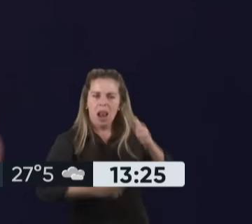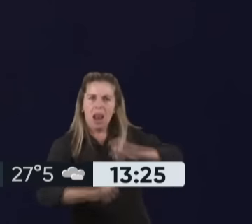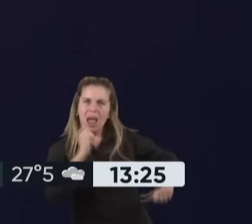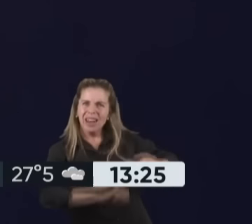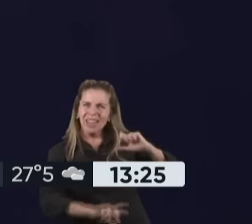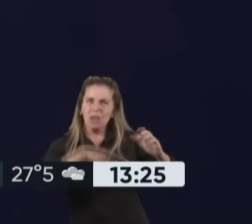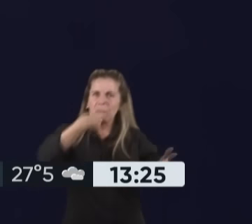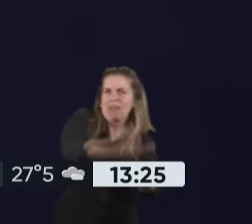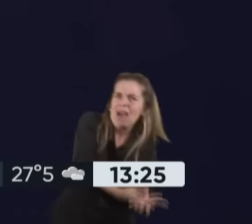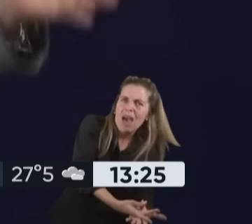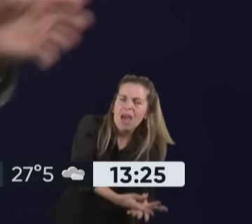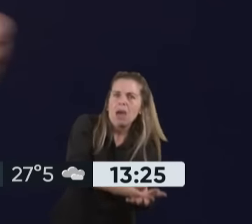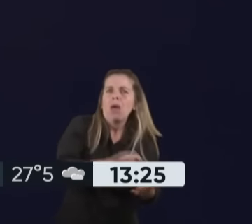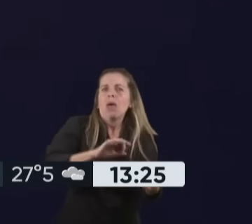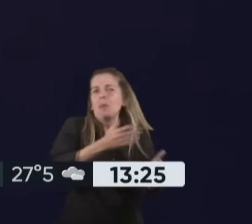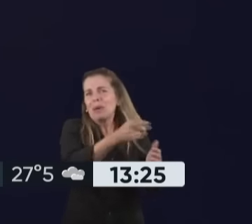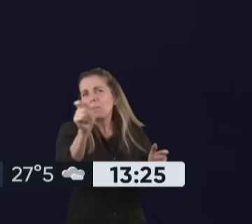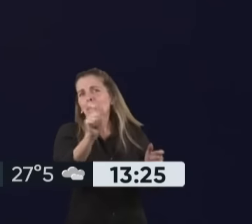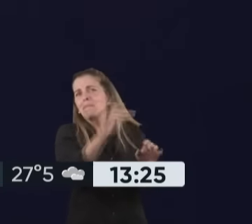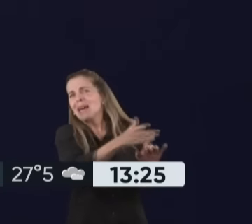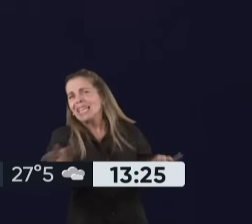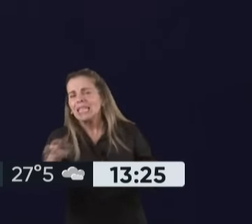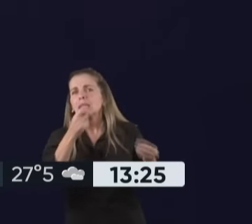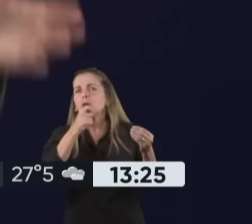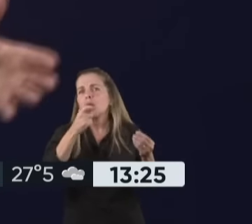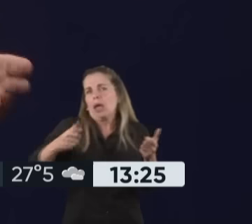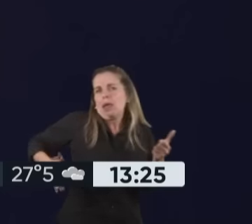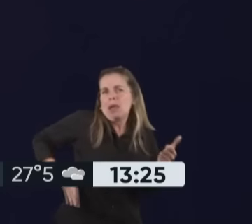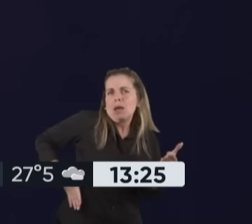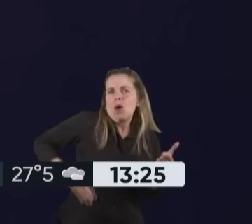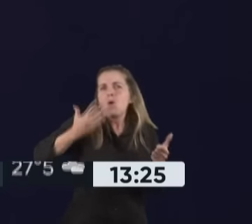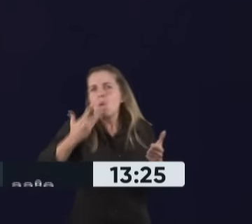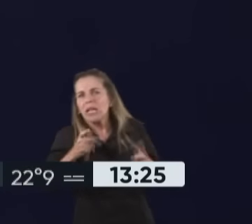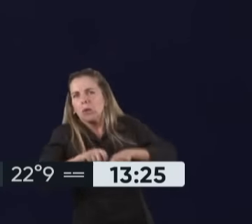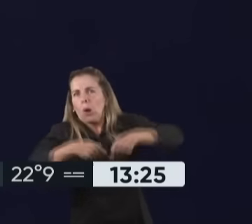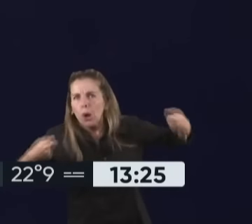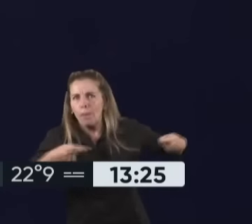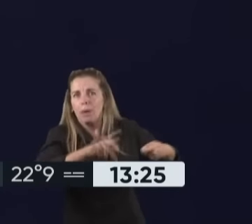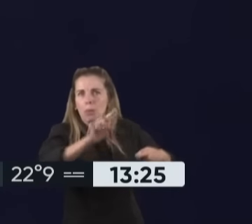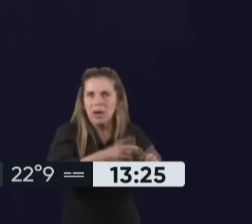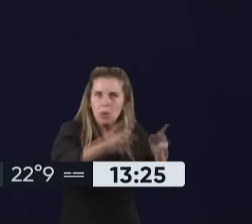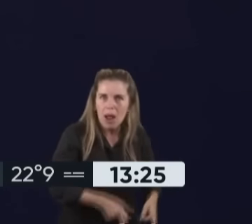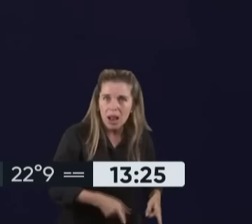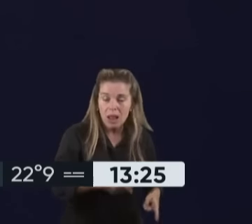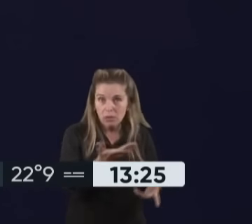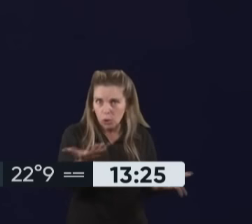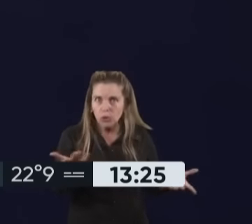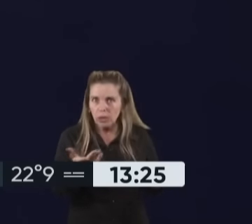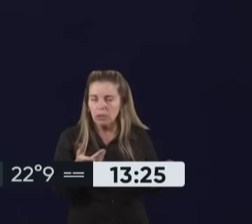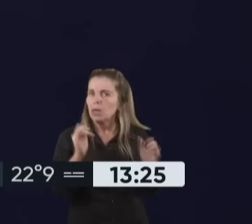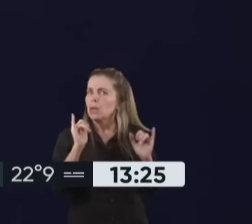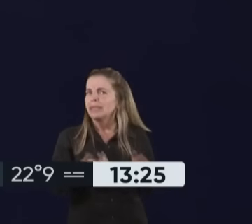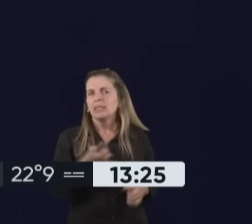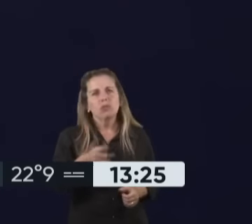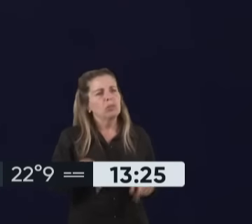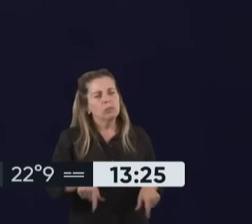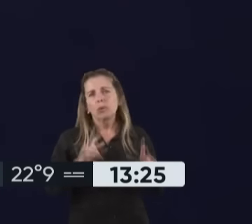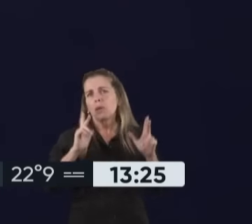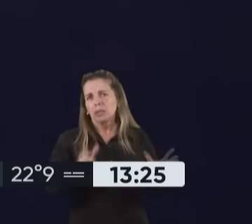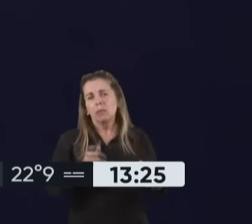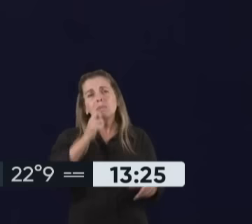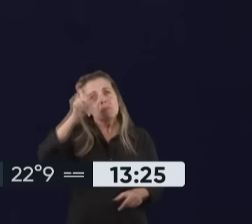después mueren porque les rompieron la cadera o les rompieron la columna y las destruyeron. Así que, como nosotros siempre decimos, el que